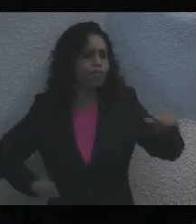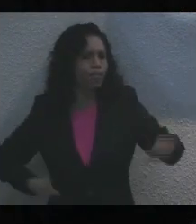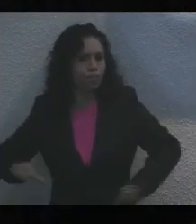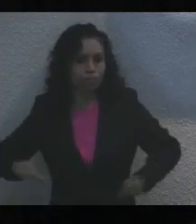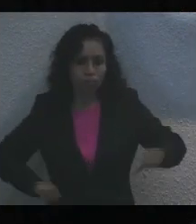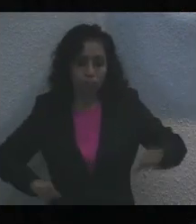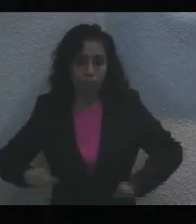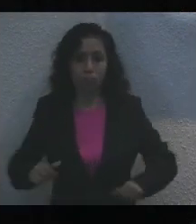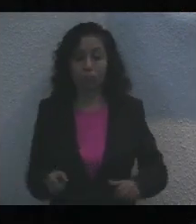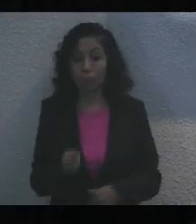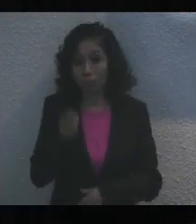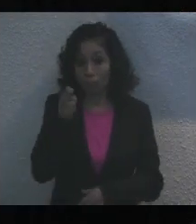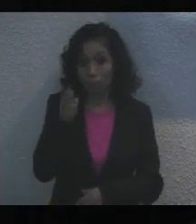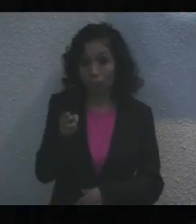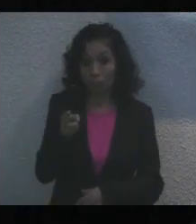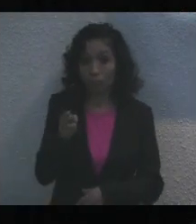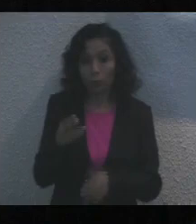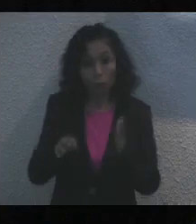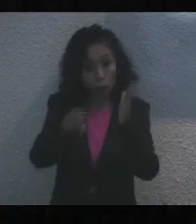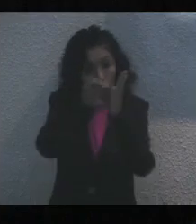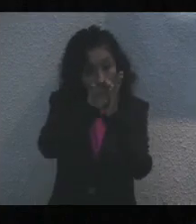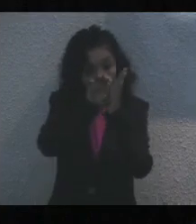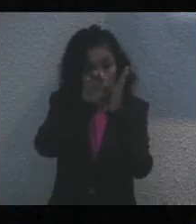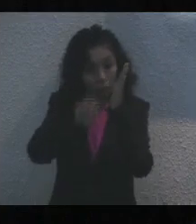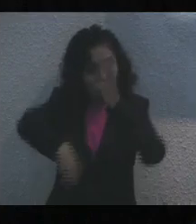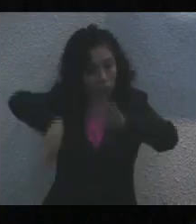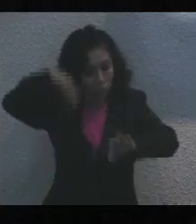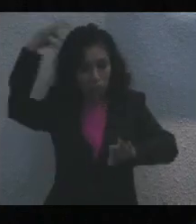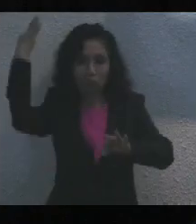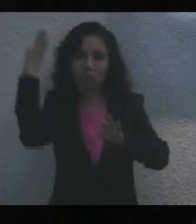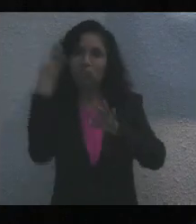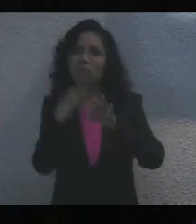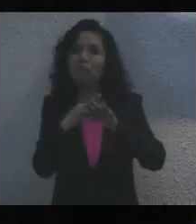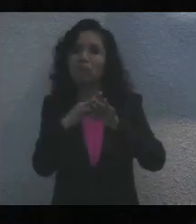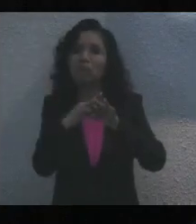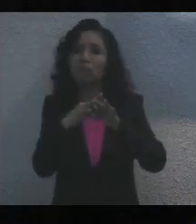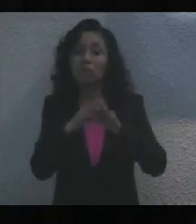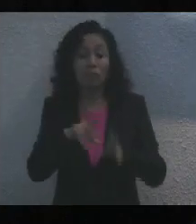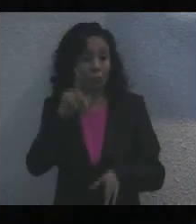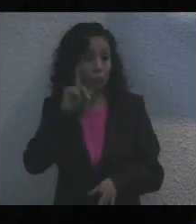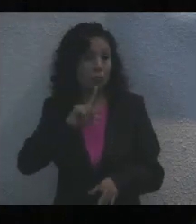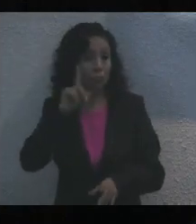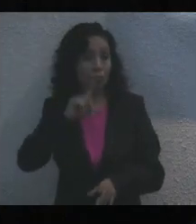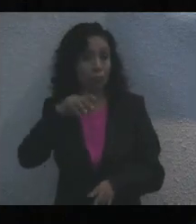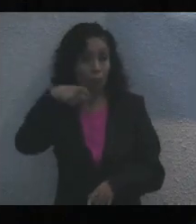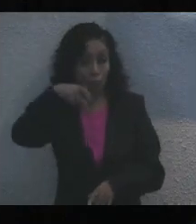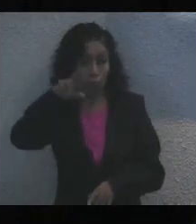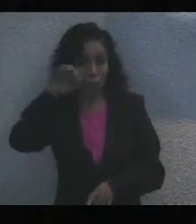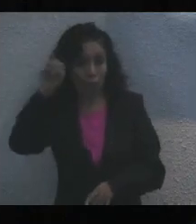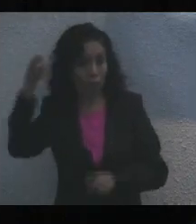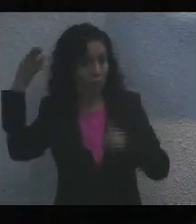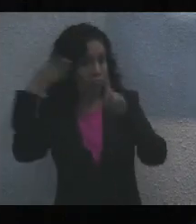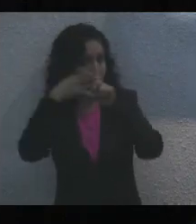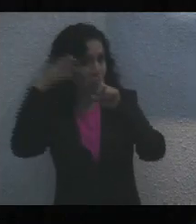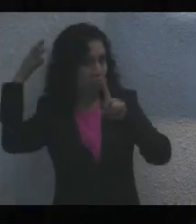que sea considerada como un ejemplo correcto de lo que puede lograr la mujer quintanarroense.